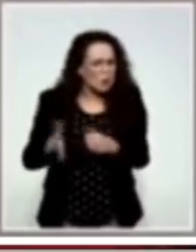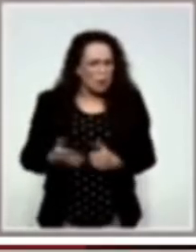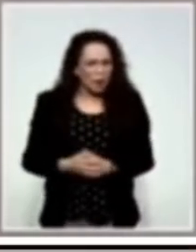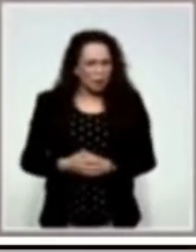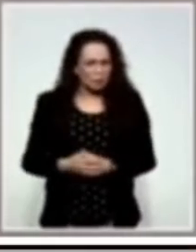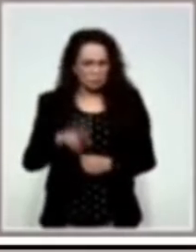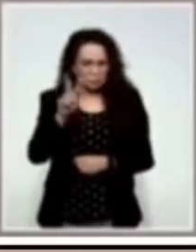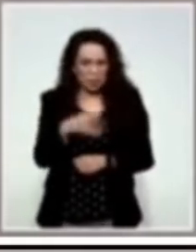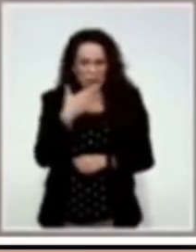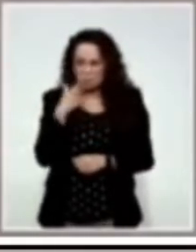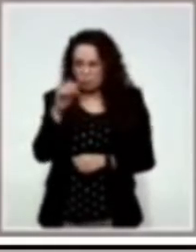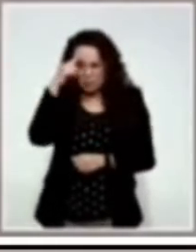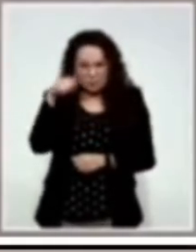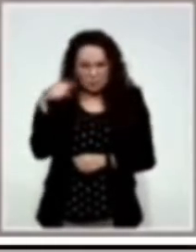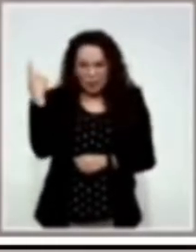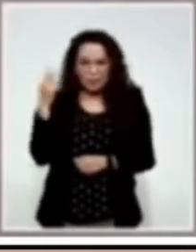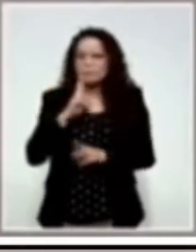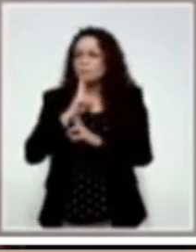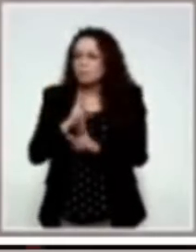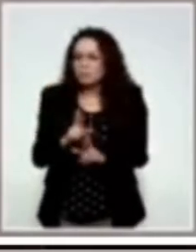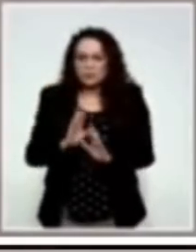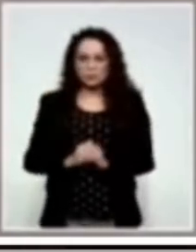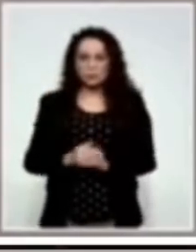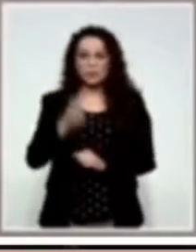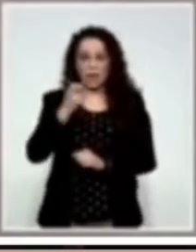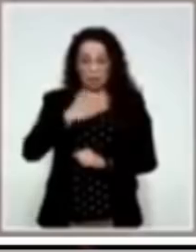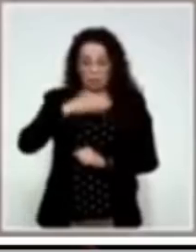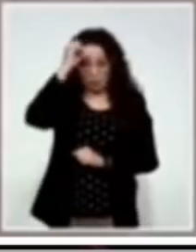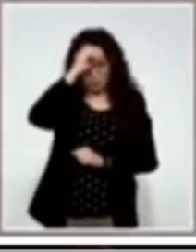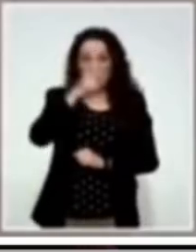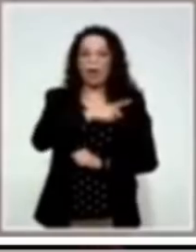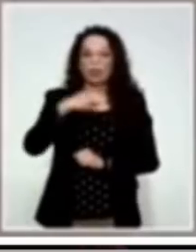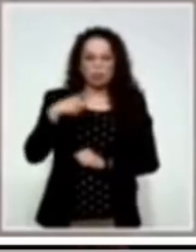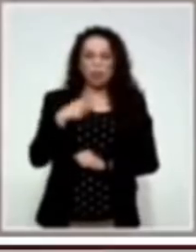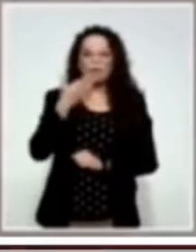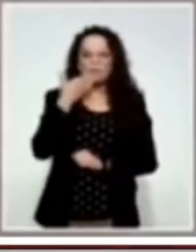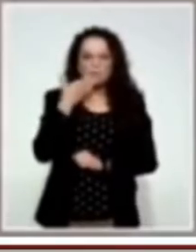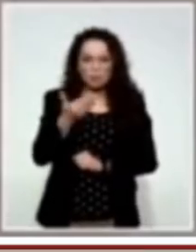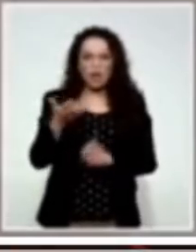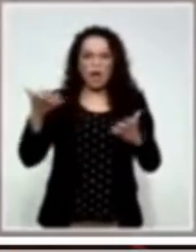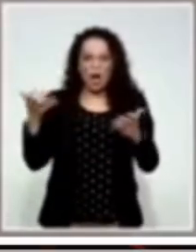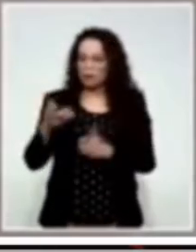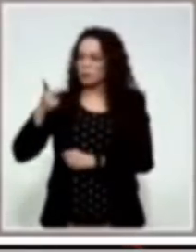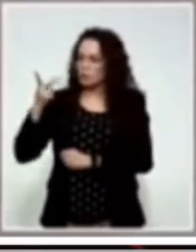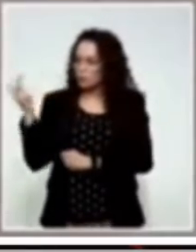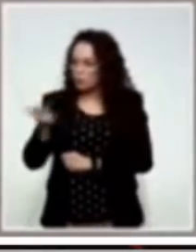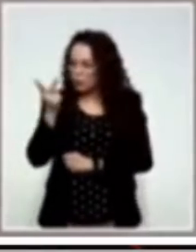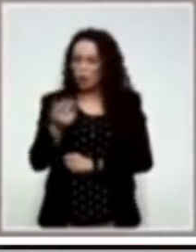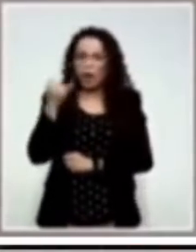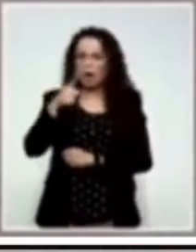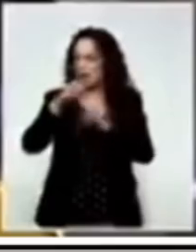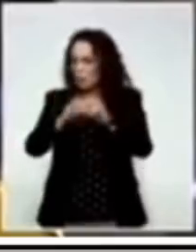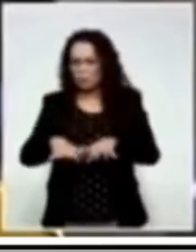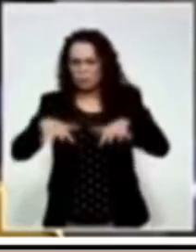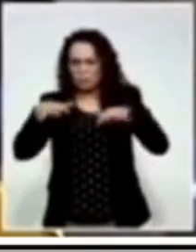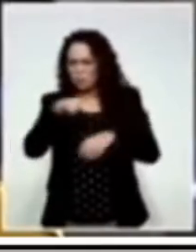era. Creo que fue una salida adecuada, inteligente, práctica, que además el Pleno vio con buenos ojos.